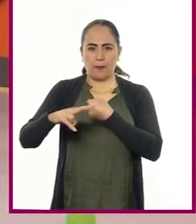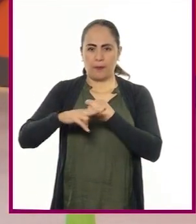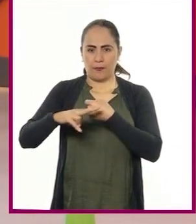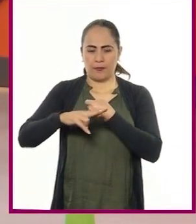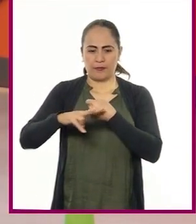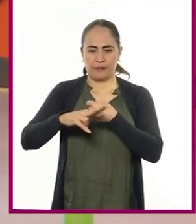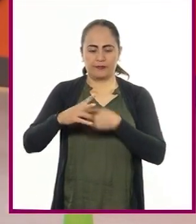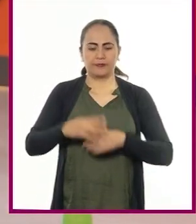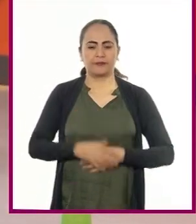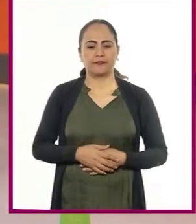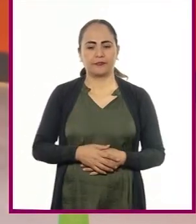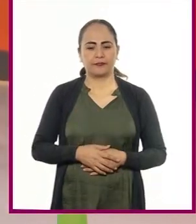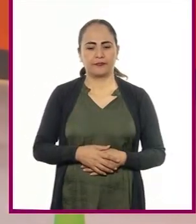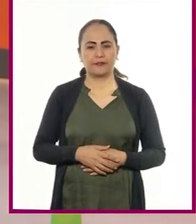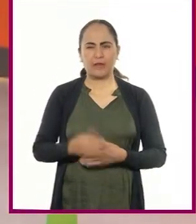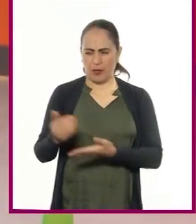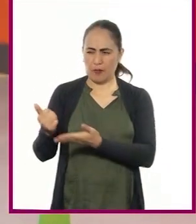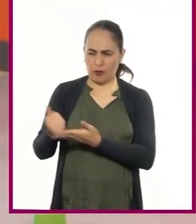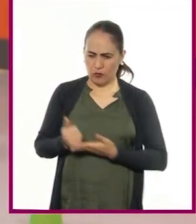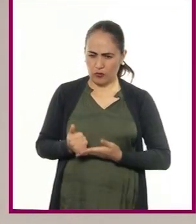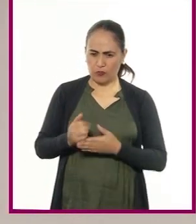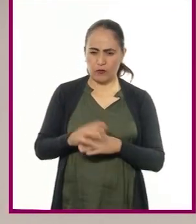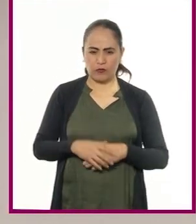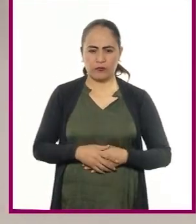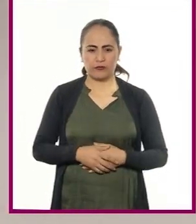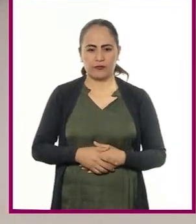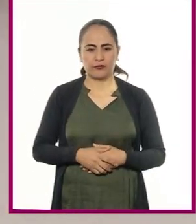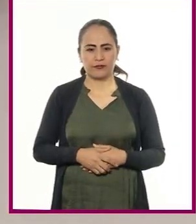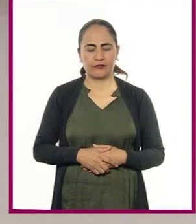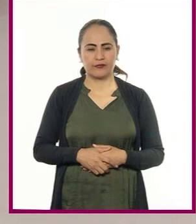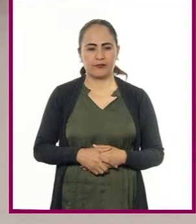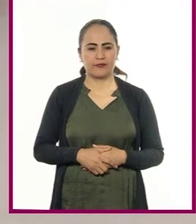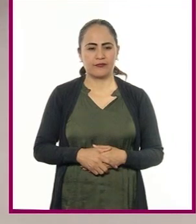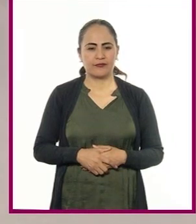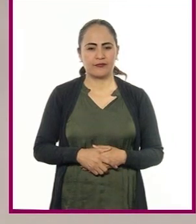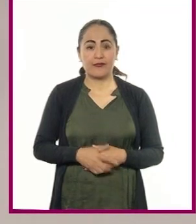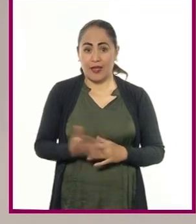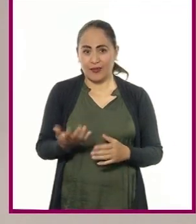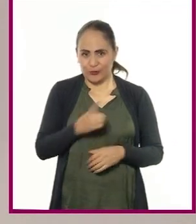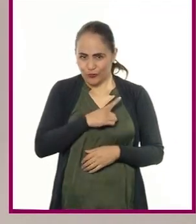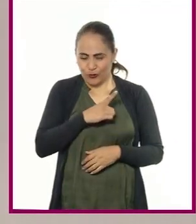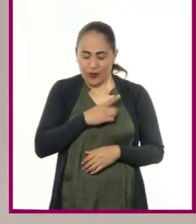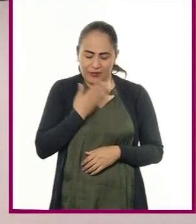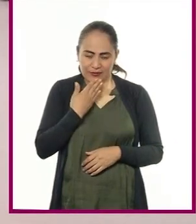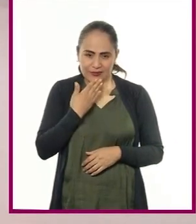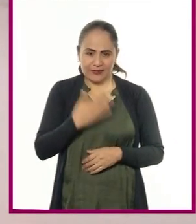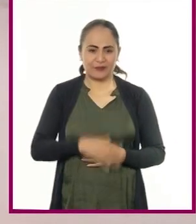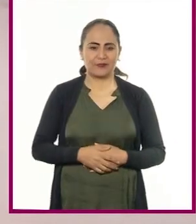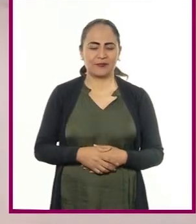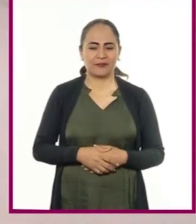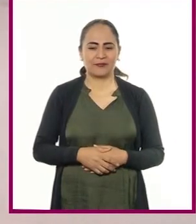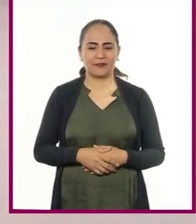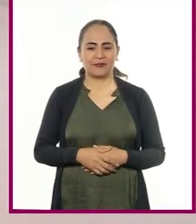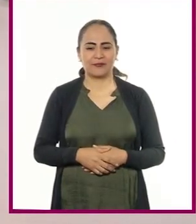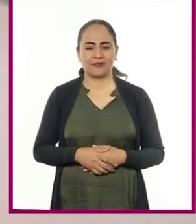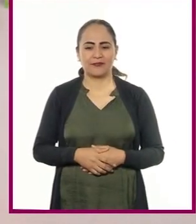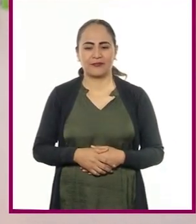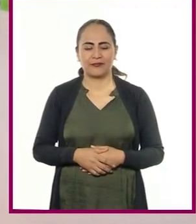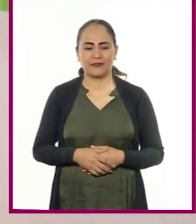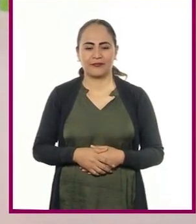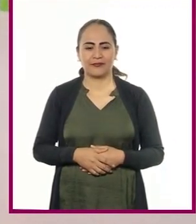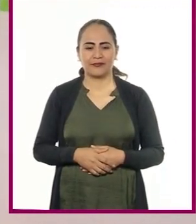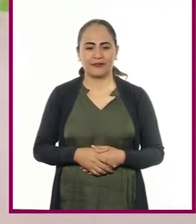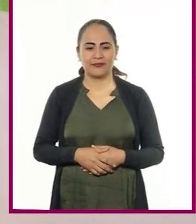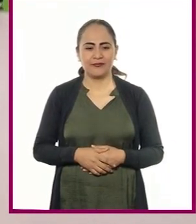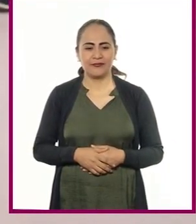esta. Maestra, ¿me ayuda? Bueno, aquí está. No. Ya está, nunca me dio las manos. Ya lo había puesto, maestro. Bien. Entonces,